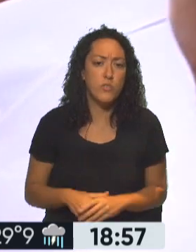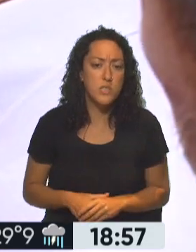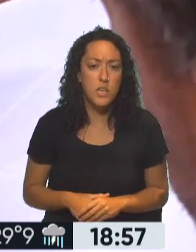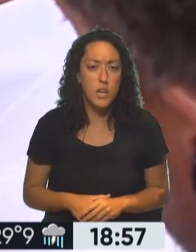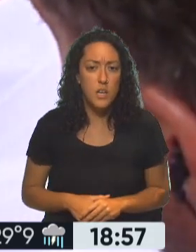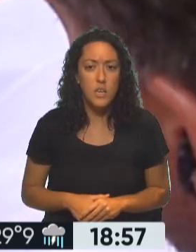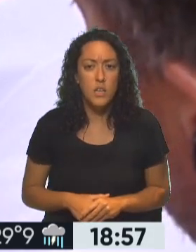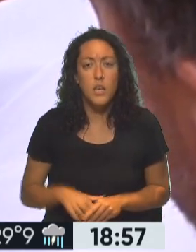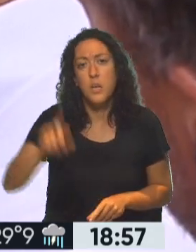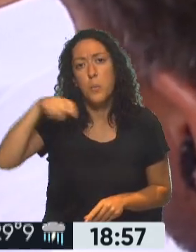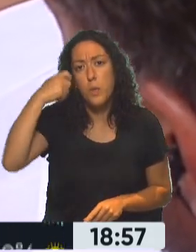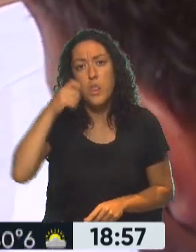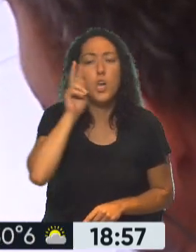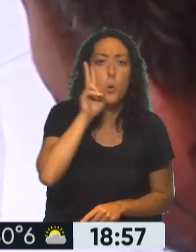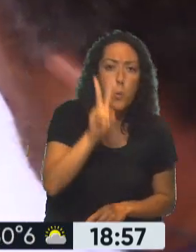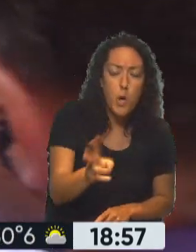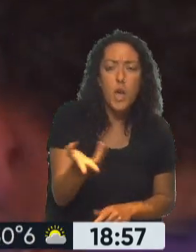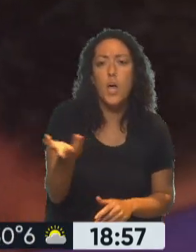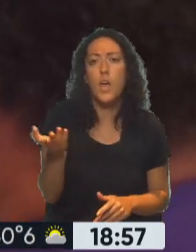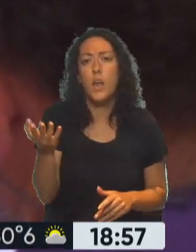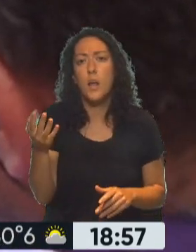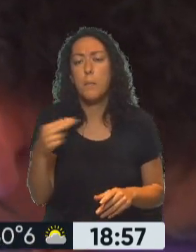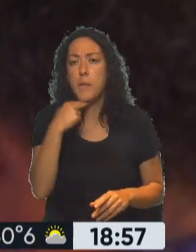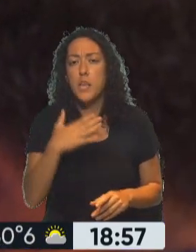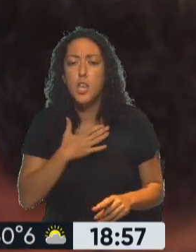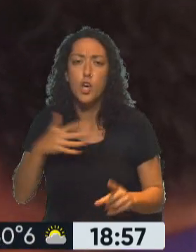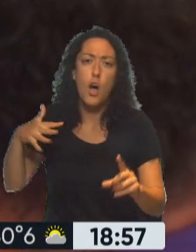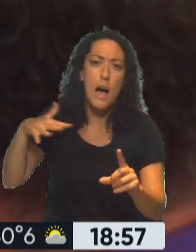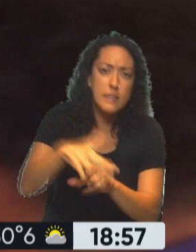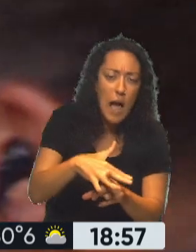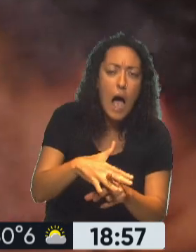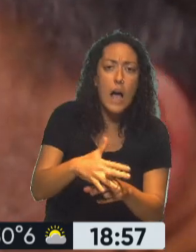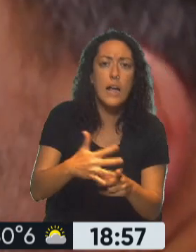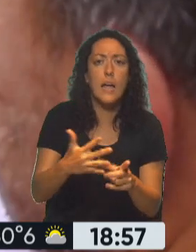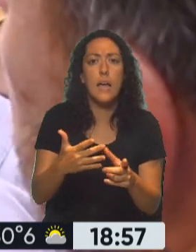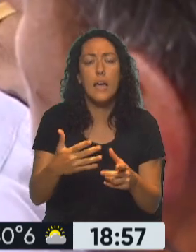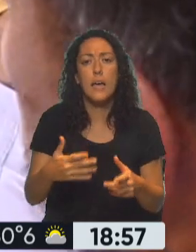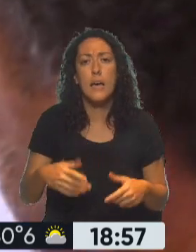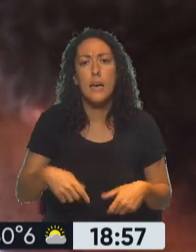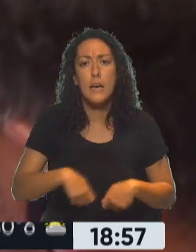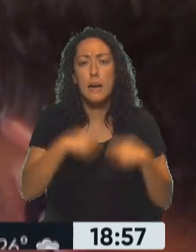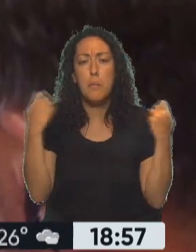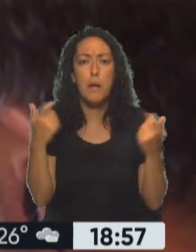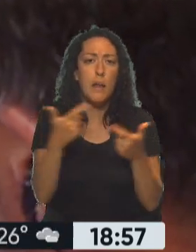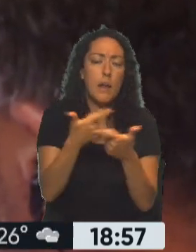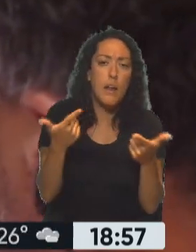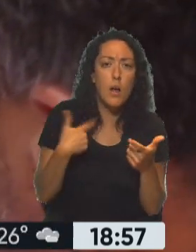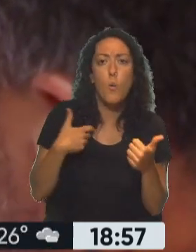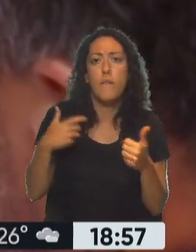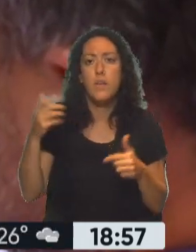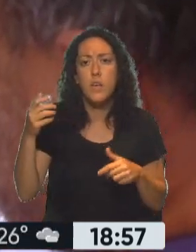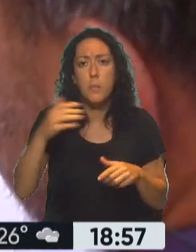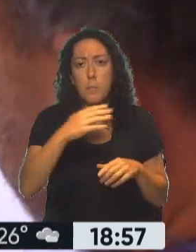Cuando veía esos videos, cuando le atacaron a mi hijo con el sin camisa ahí tirado en el piso,